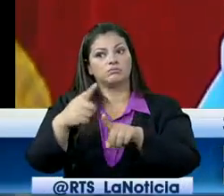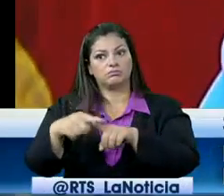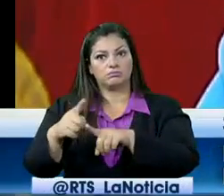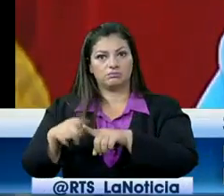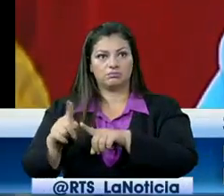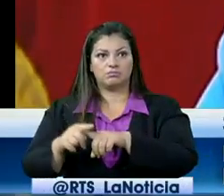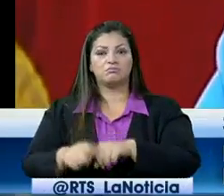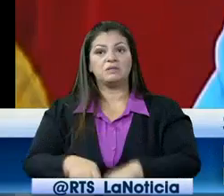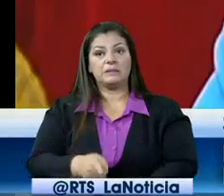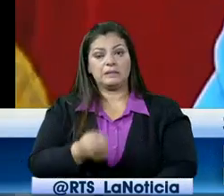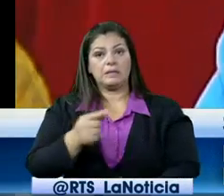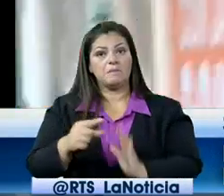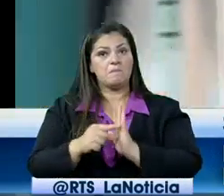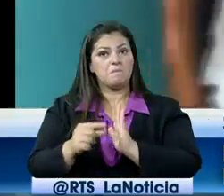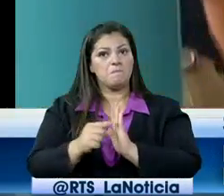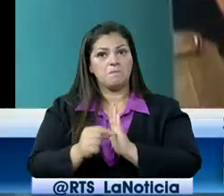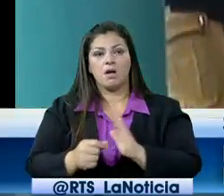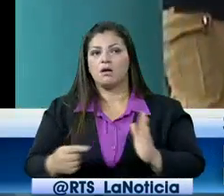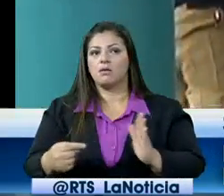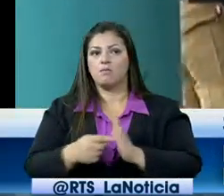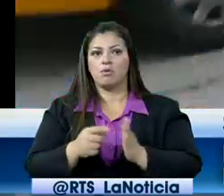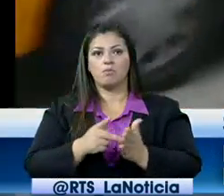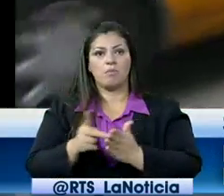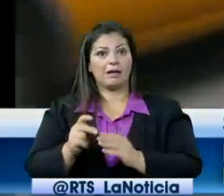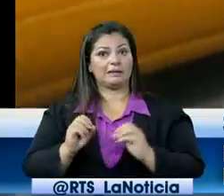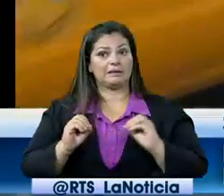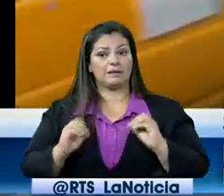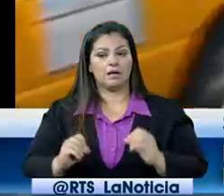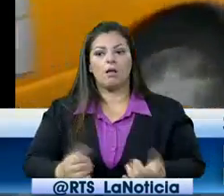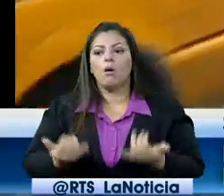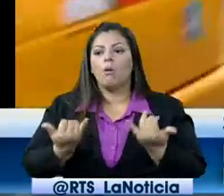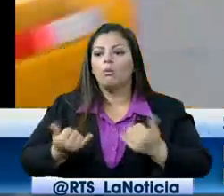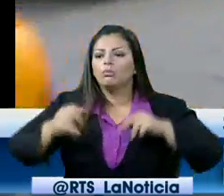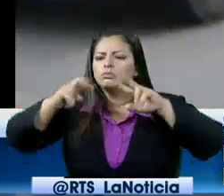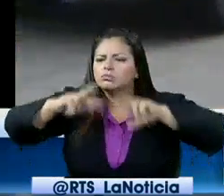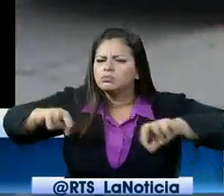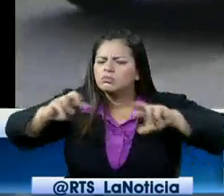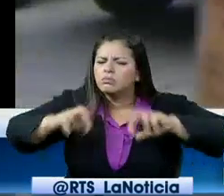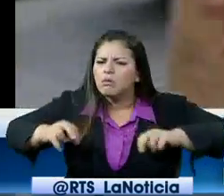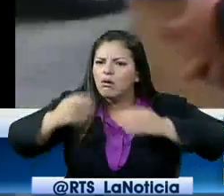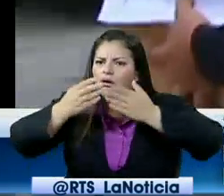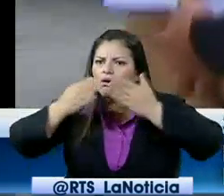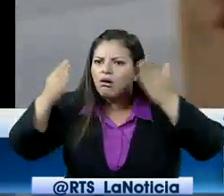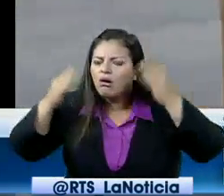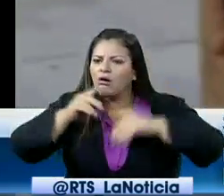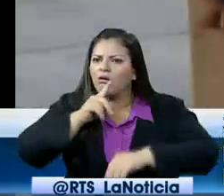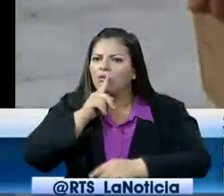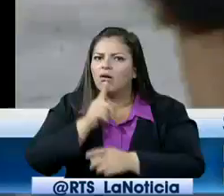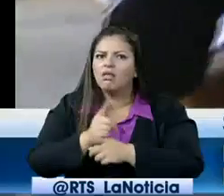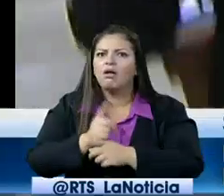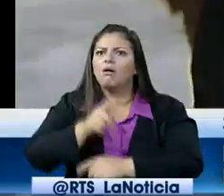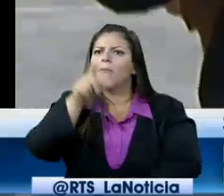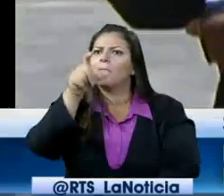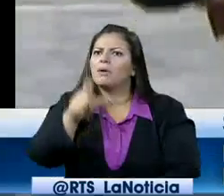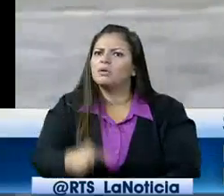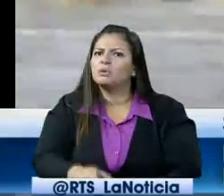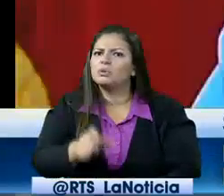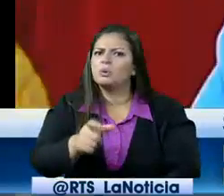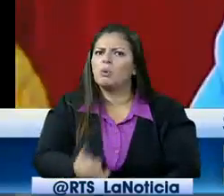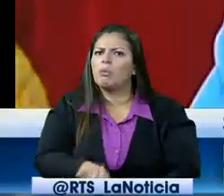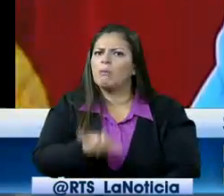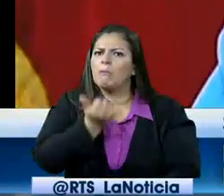está estableciendo dentro de estas investigaciones de defraudación tributaria si existe